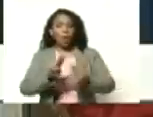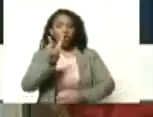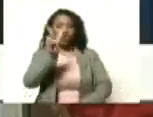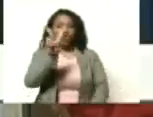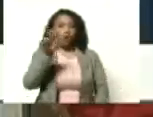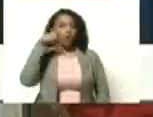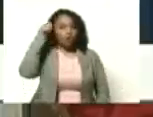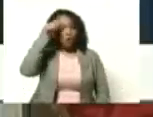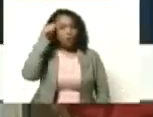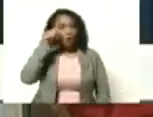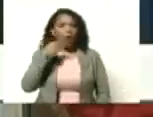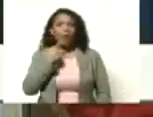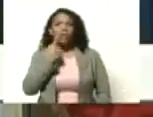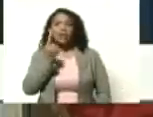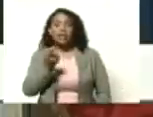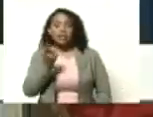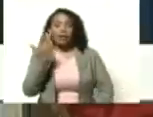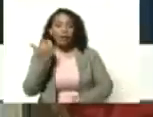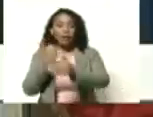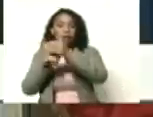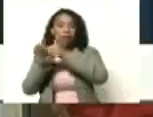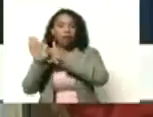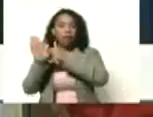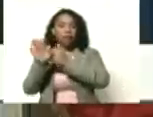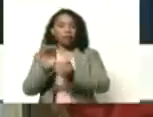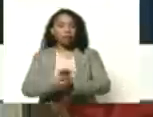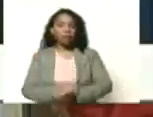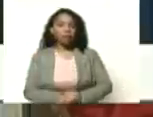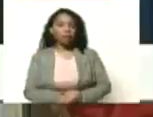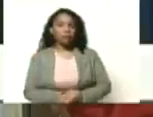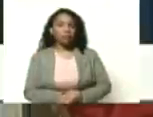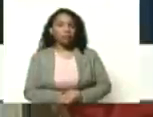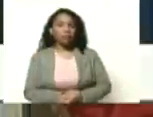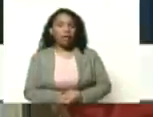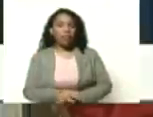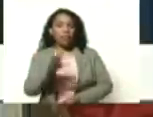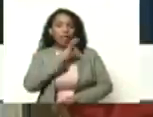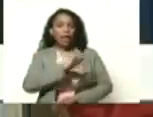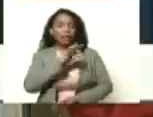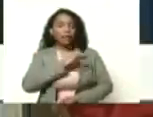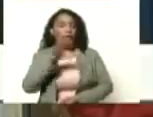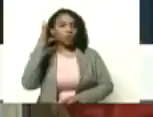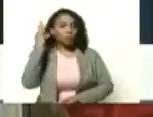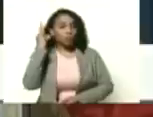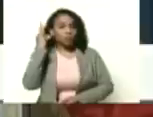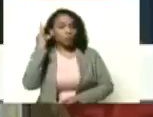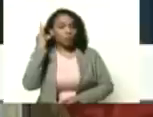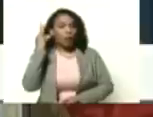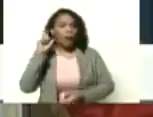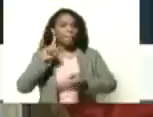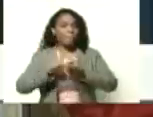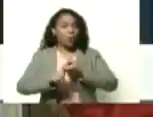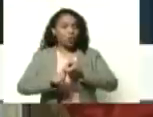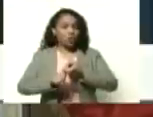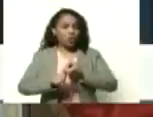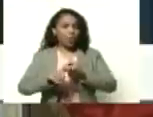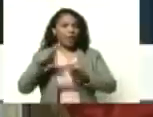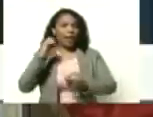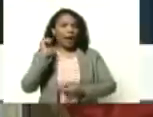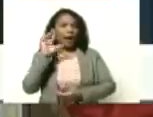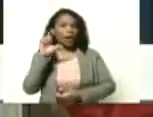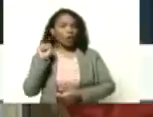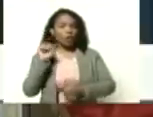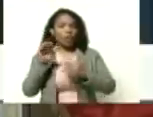que reportan la salida de la señora kumari pasadas las nueve y media de la